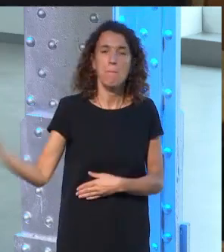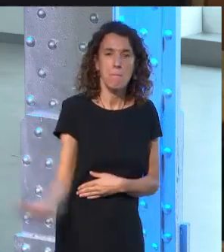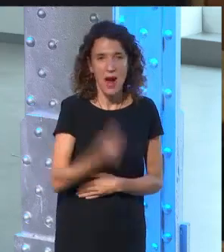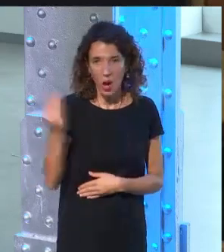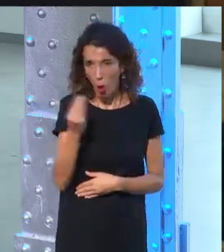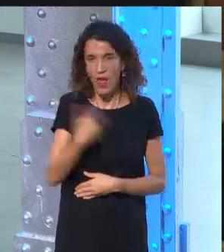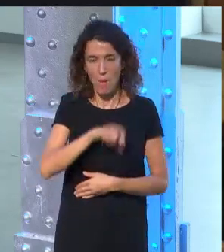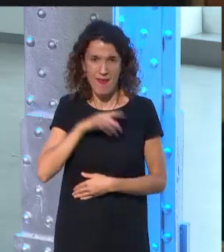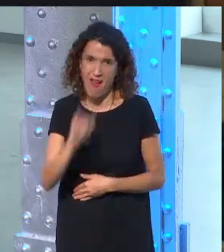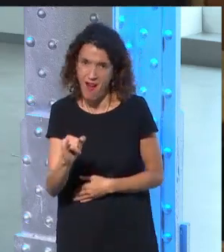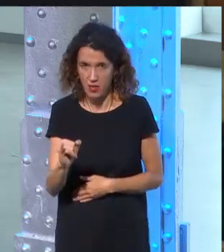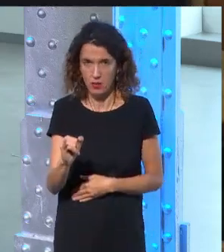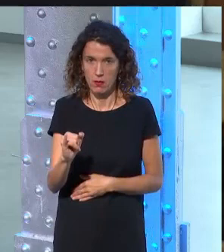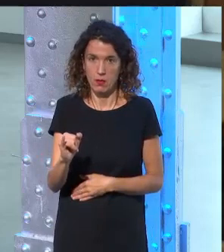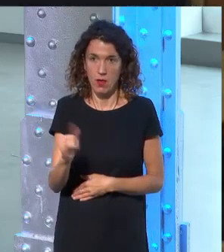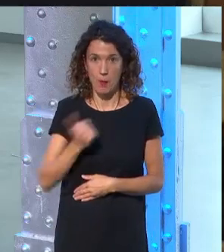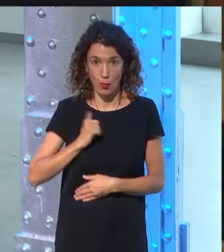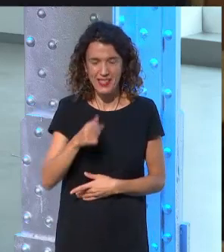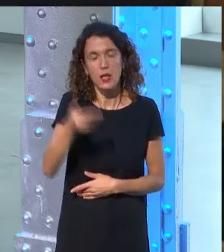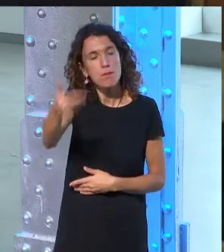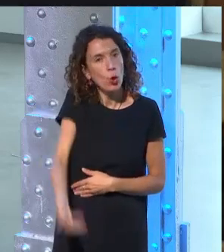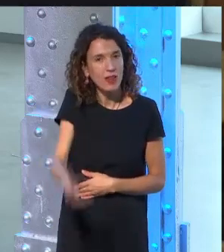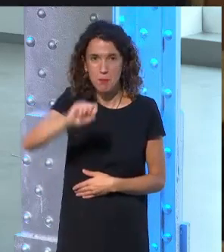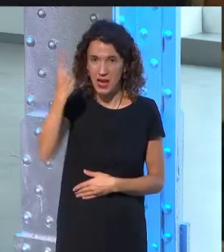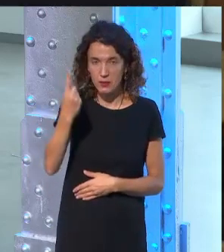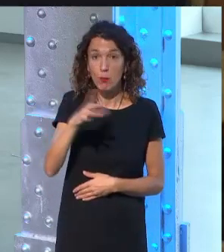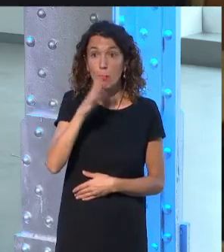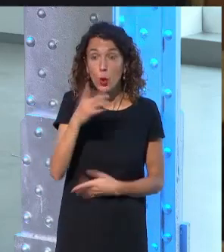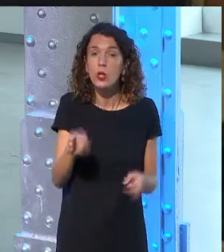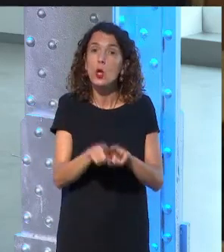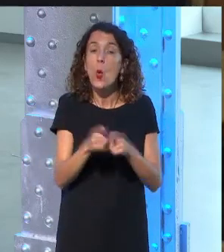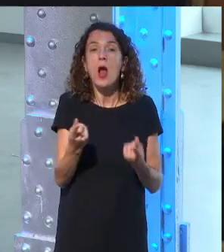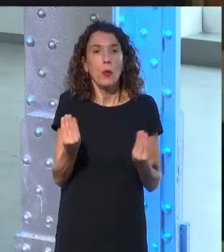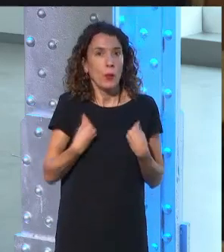mayores que tenemos en España, es fundamental, porque nos estamos